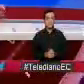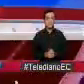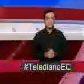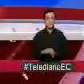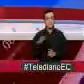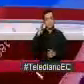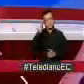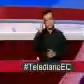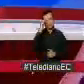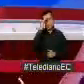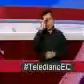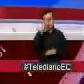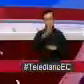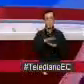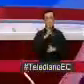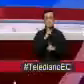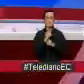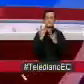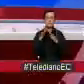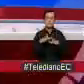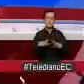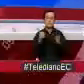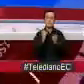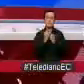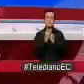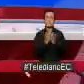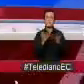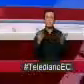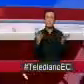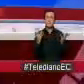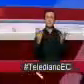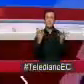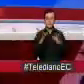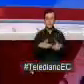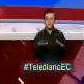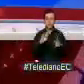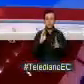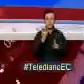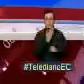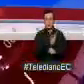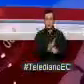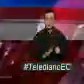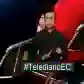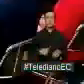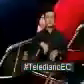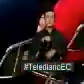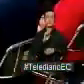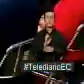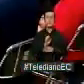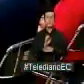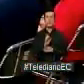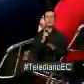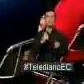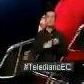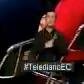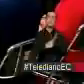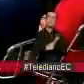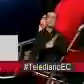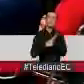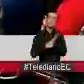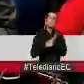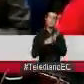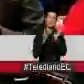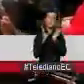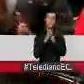Hola, ¿qué tal, Carla? Muy buenas tardes. Pues sí, efectivamente levantamos esta señal informativa desde la Vicepresidencia de la República, donde se lleva adelante